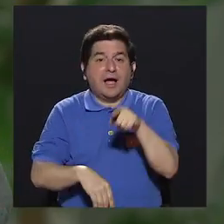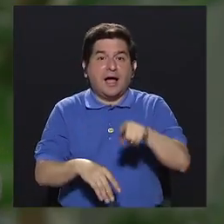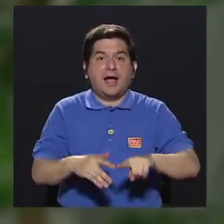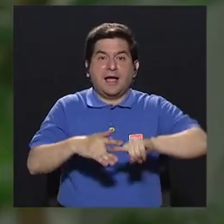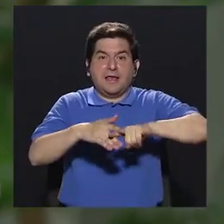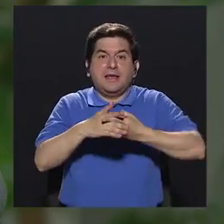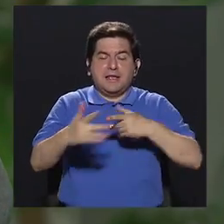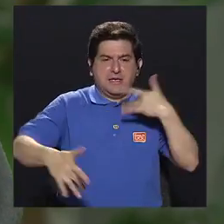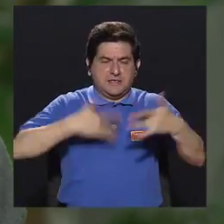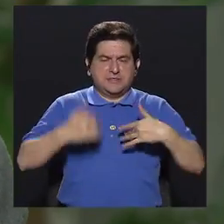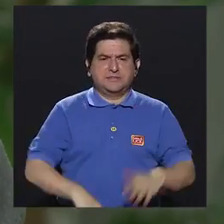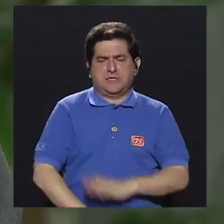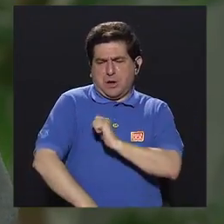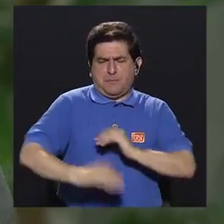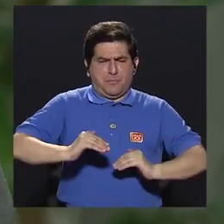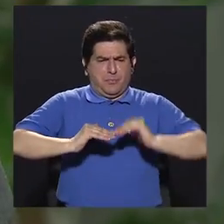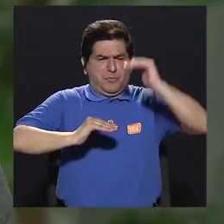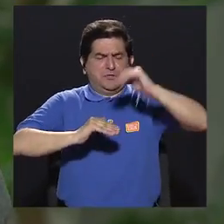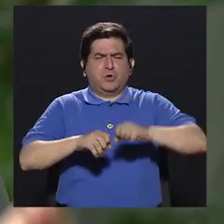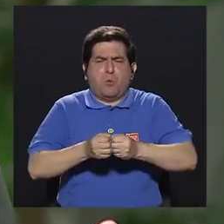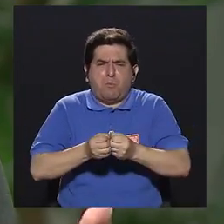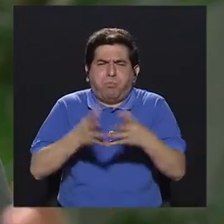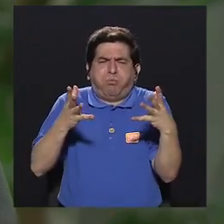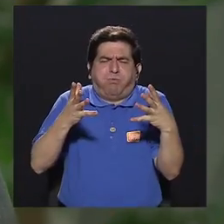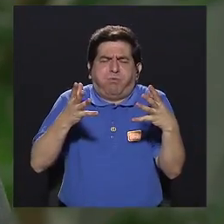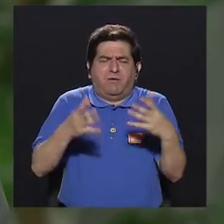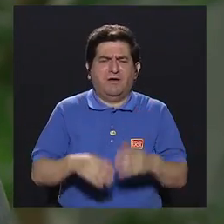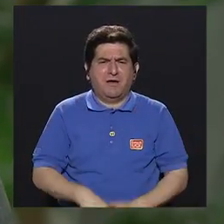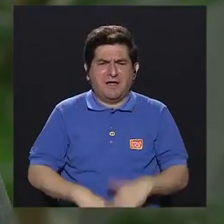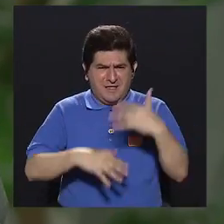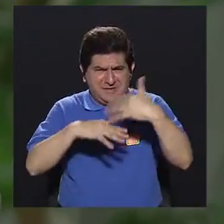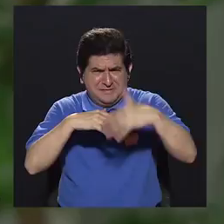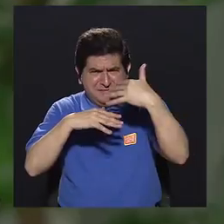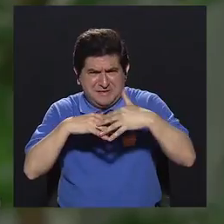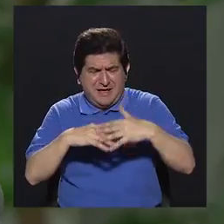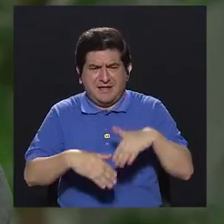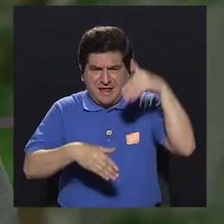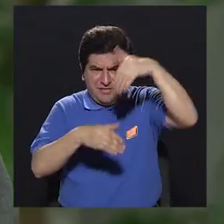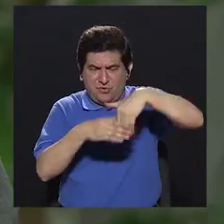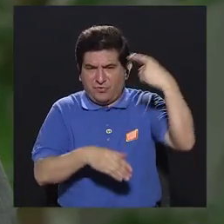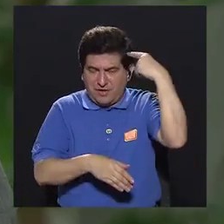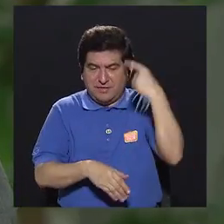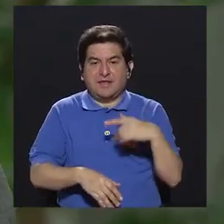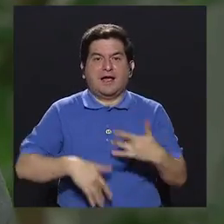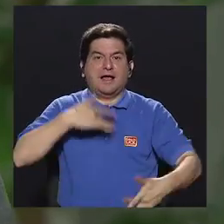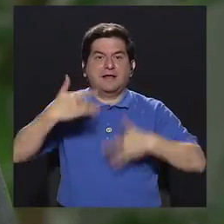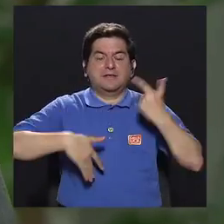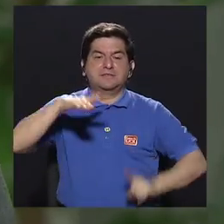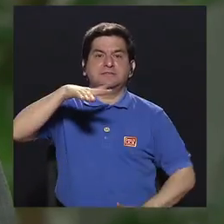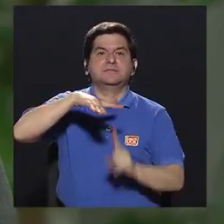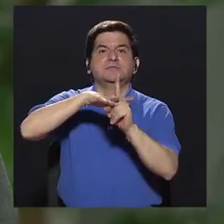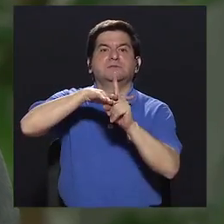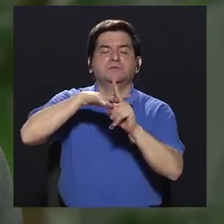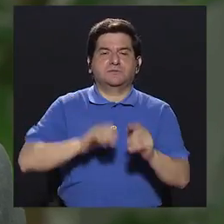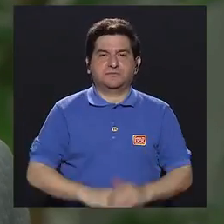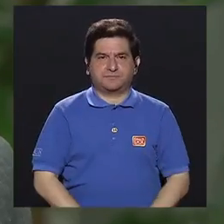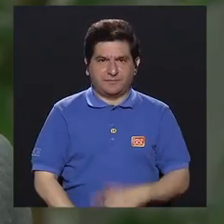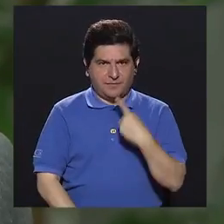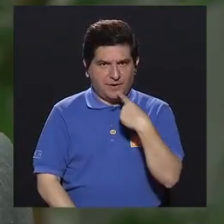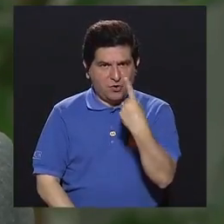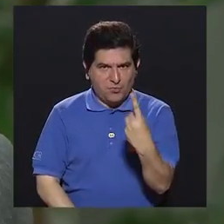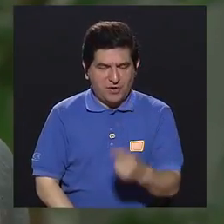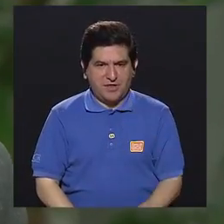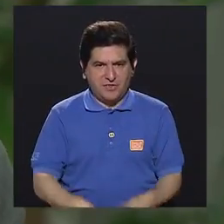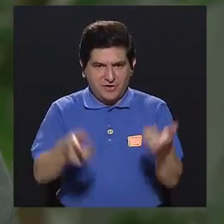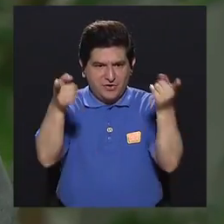síntomas. Llegó la presión arterial demasiado alta, se revienta el vaso sanguíneo, entonces ya empieza a presentar los síntomas. Entonces es algo, como le